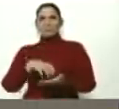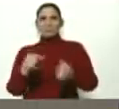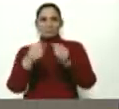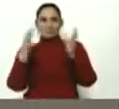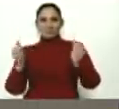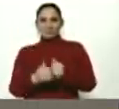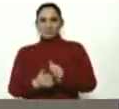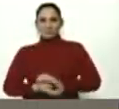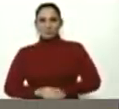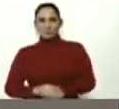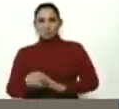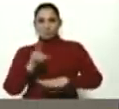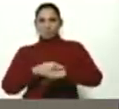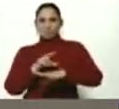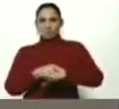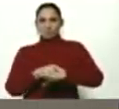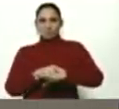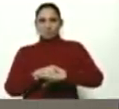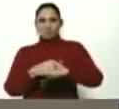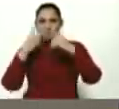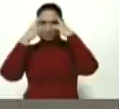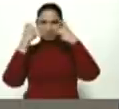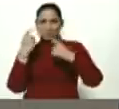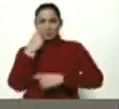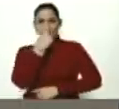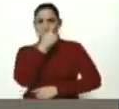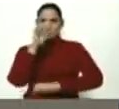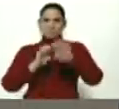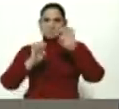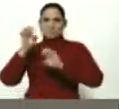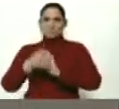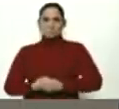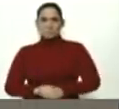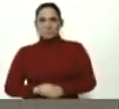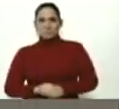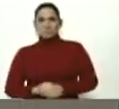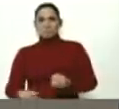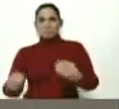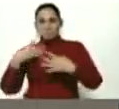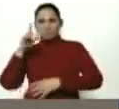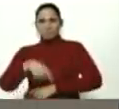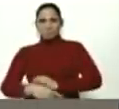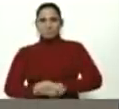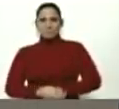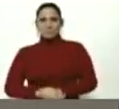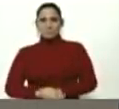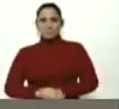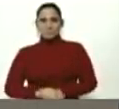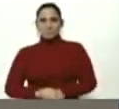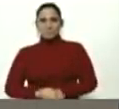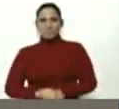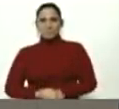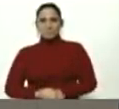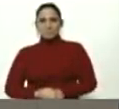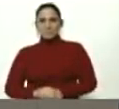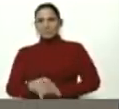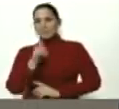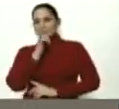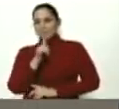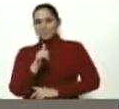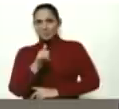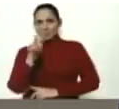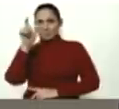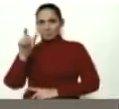Anzoátegui, médico de profesión oftalmólogo, que resultó contagiado también. Debemos reportar un caso de